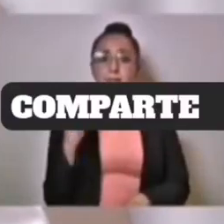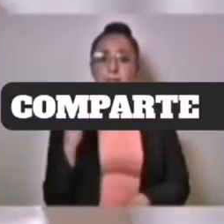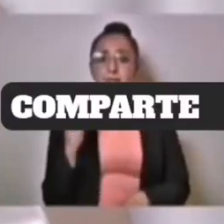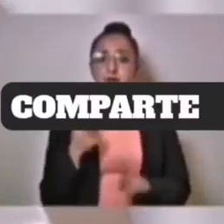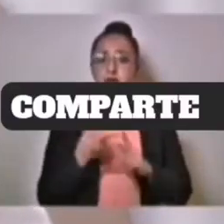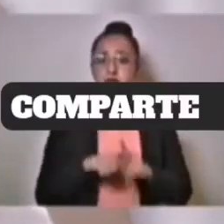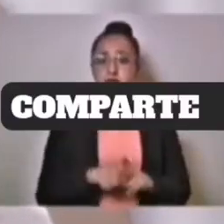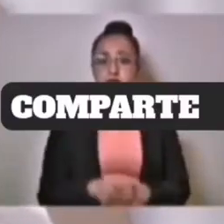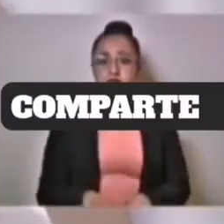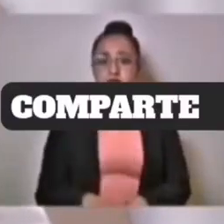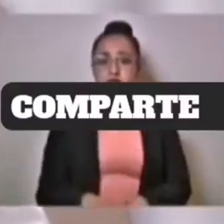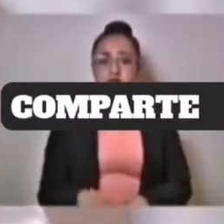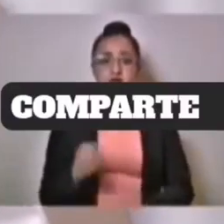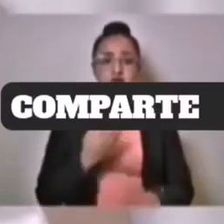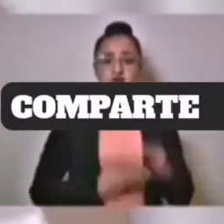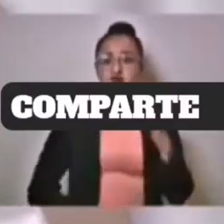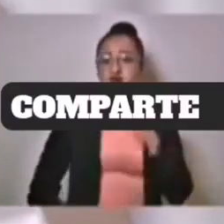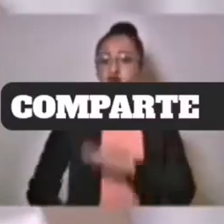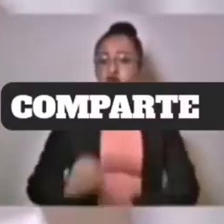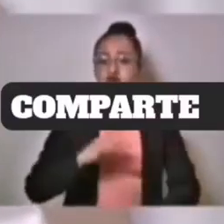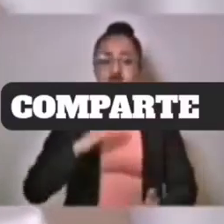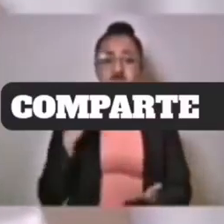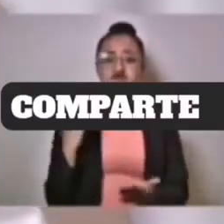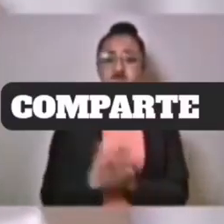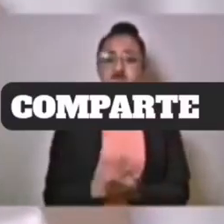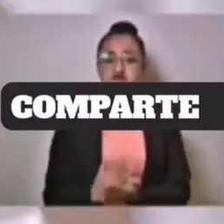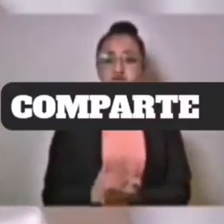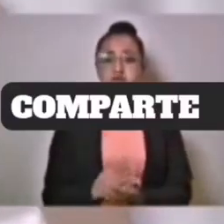acaba con todas las medidas.